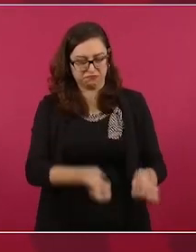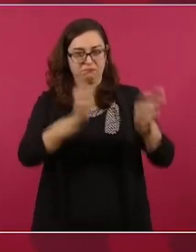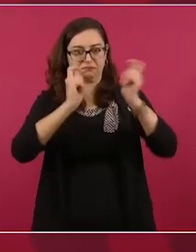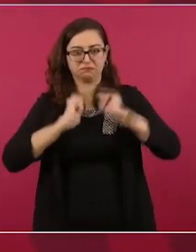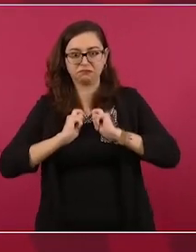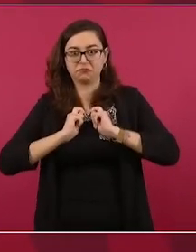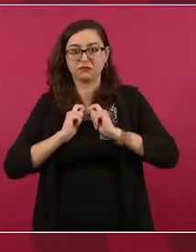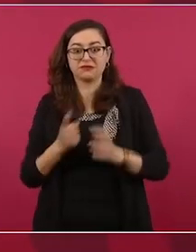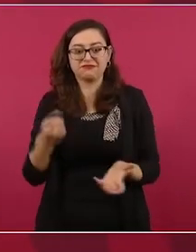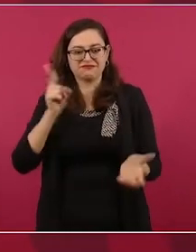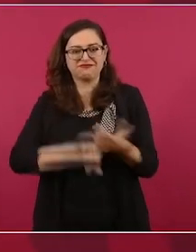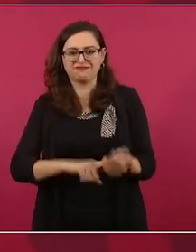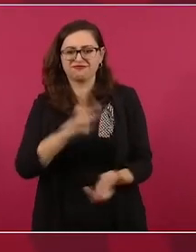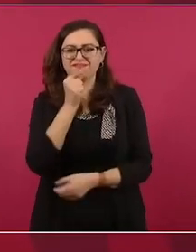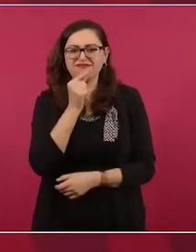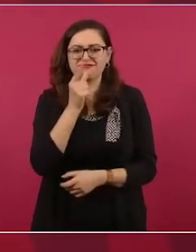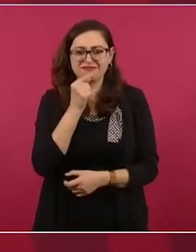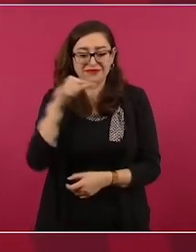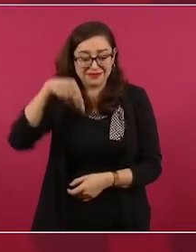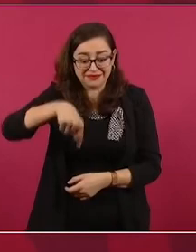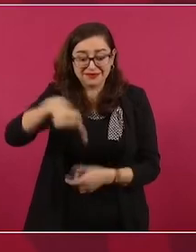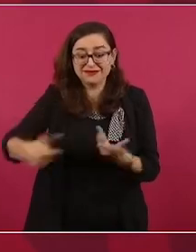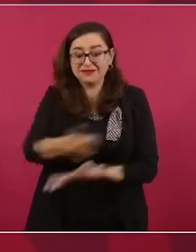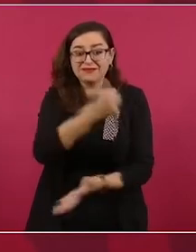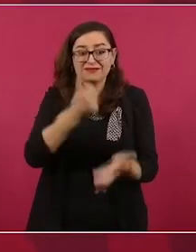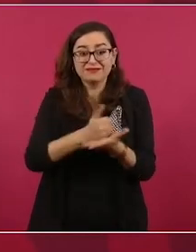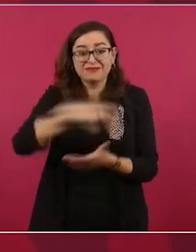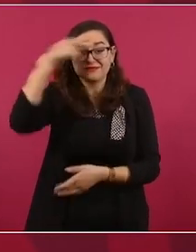con cerca de 100,000 elementos